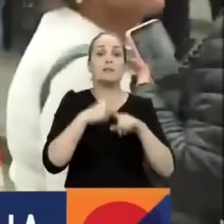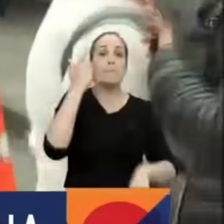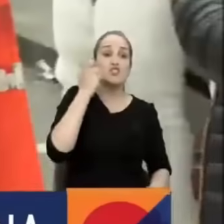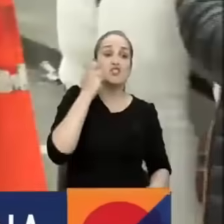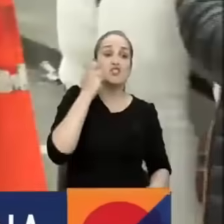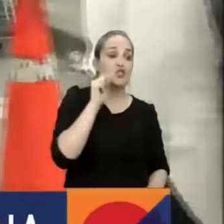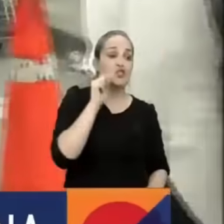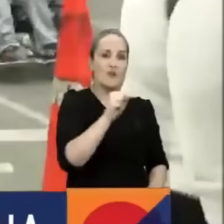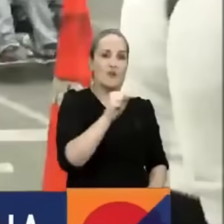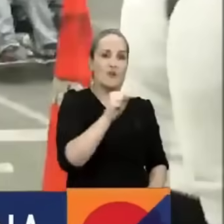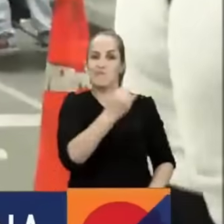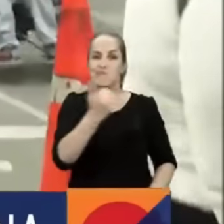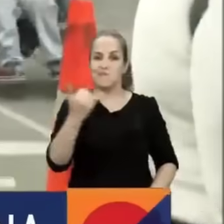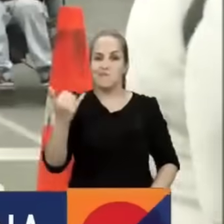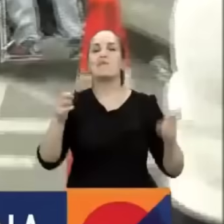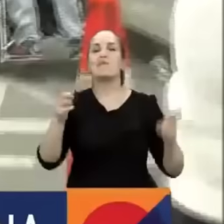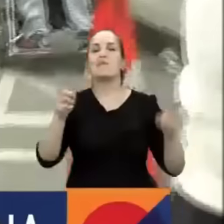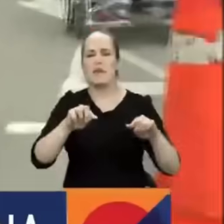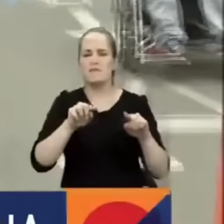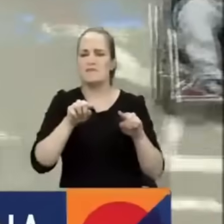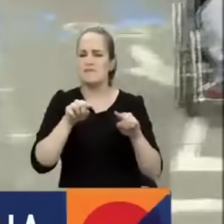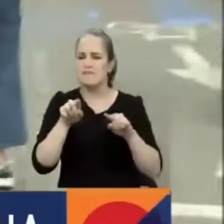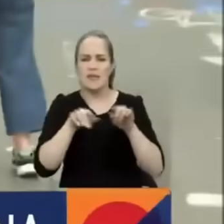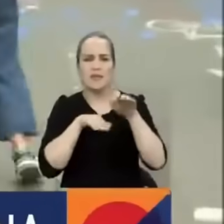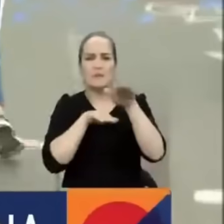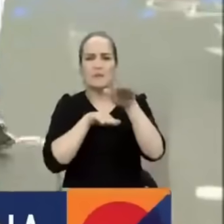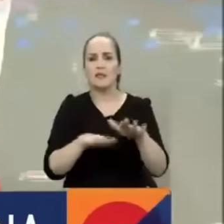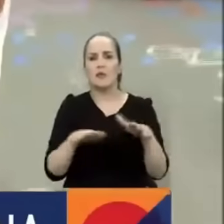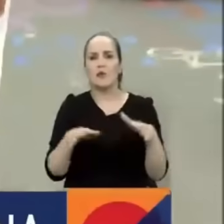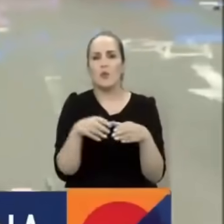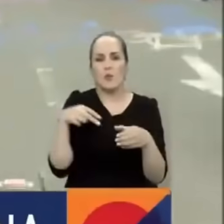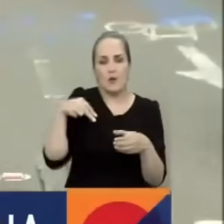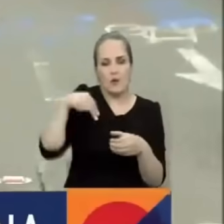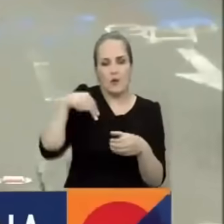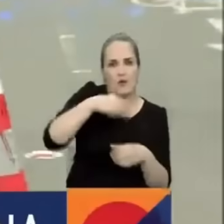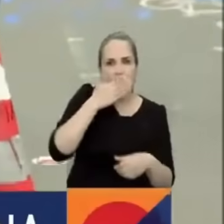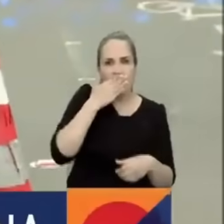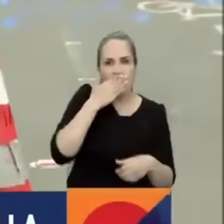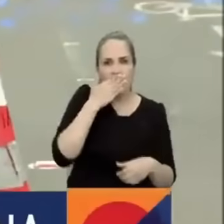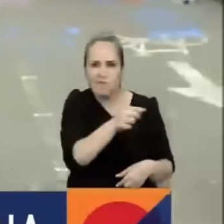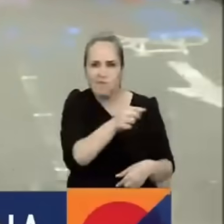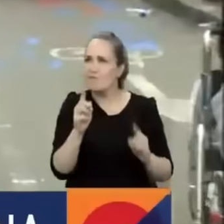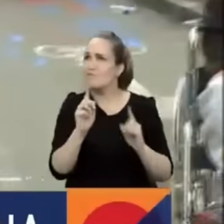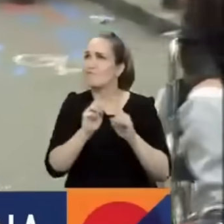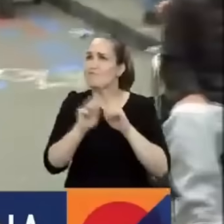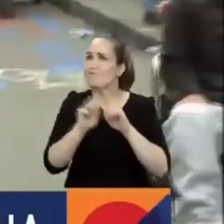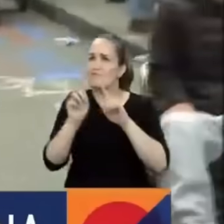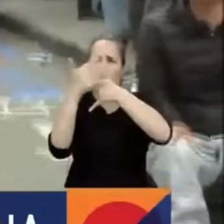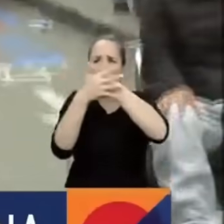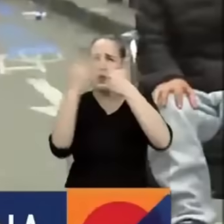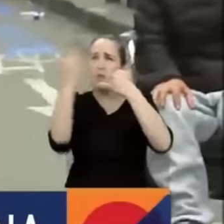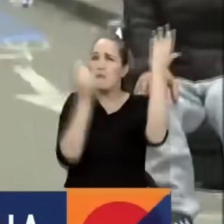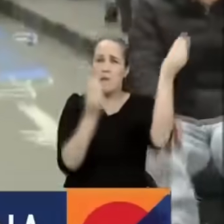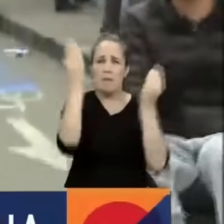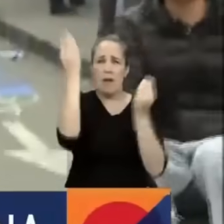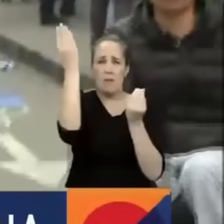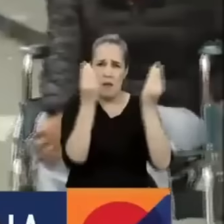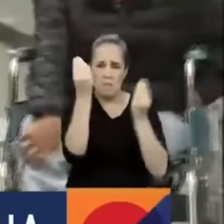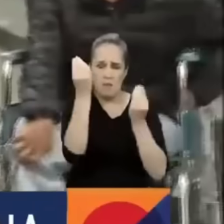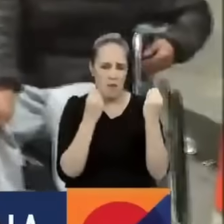Ha habido una representación importante de pueblos indígenas que han venido de diferentes territorios de Colombia